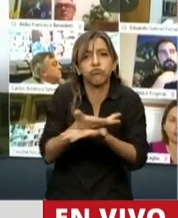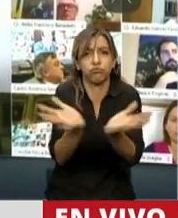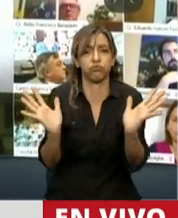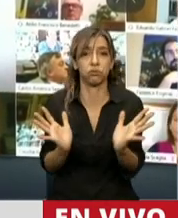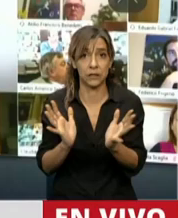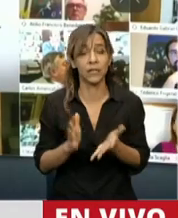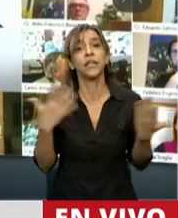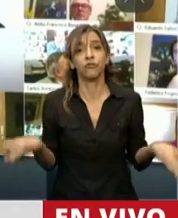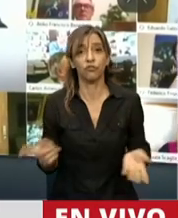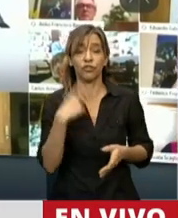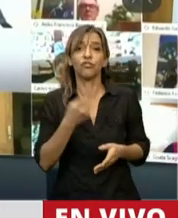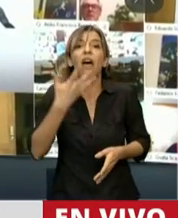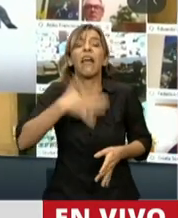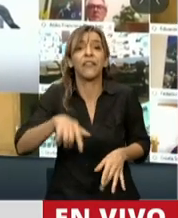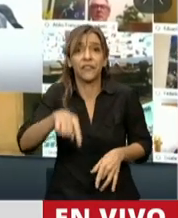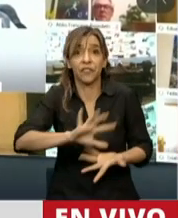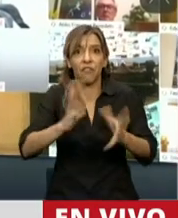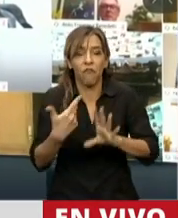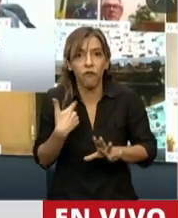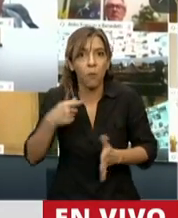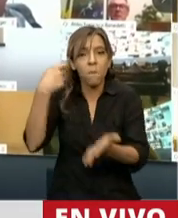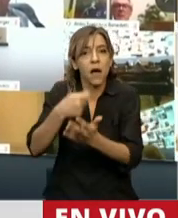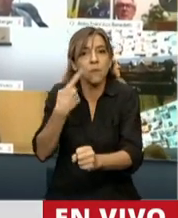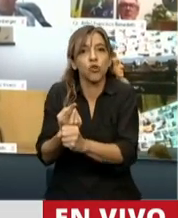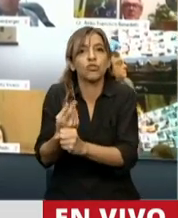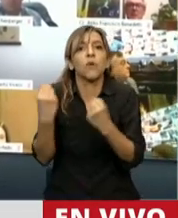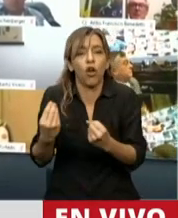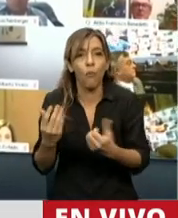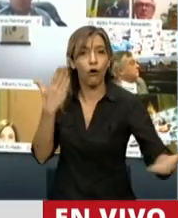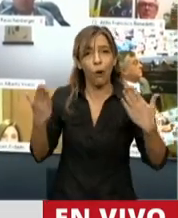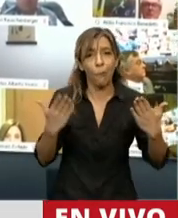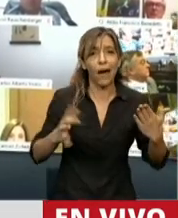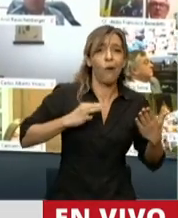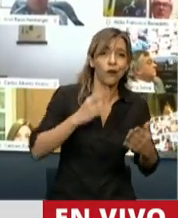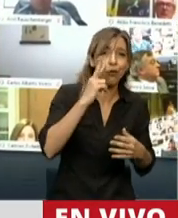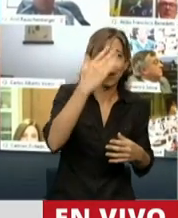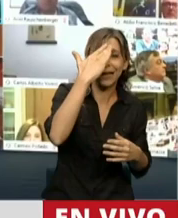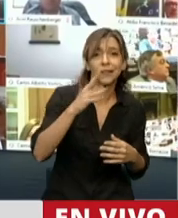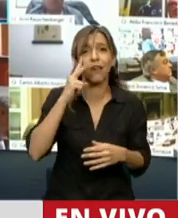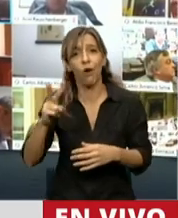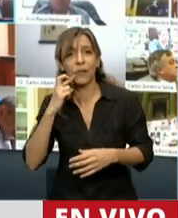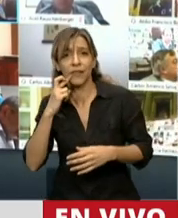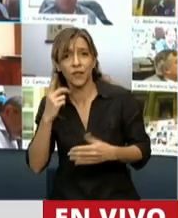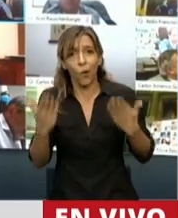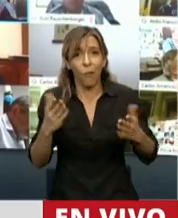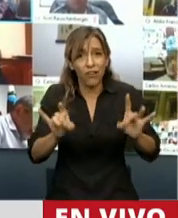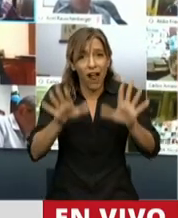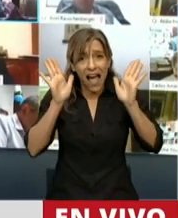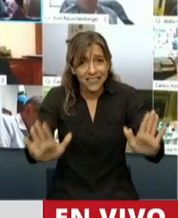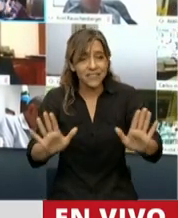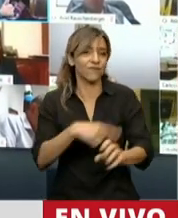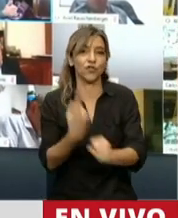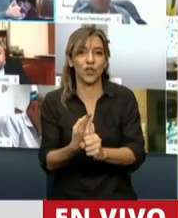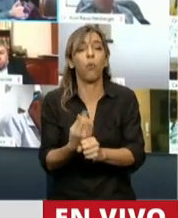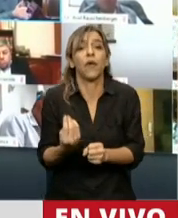default solamente comparando el stock de deuda 2015 con el 2019. Donde efectivamente se ve que durante el gobierno